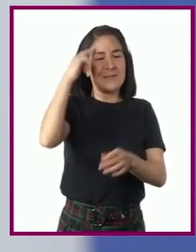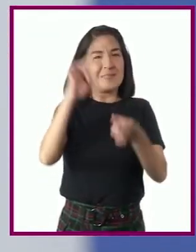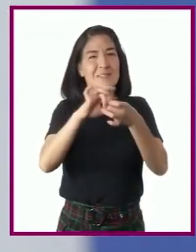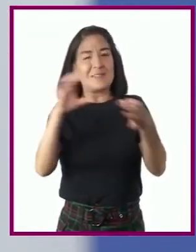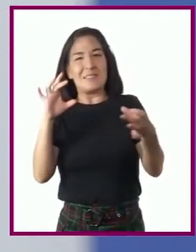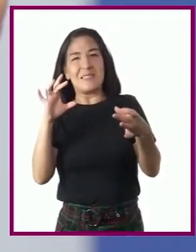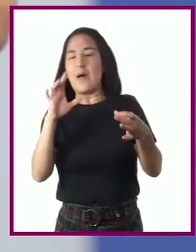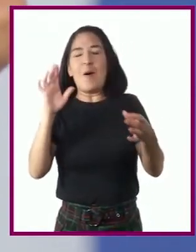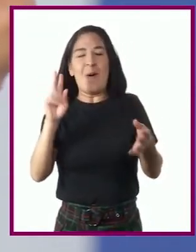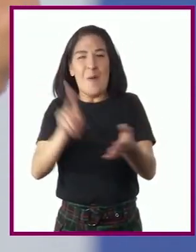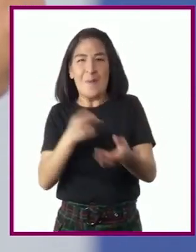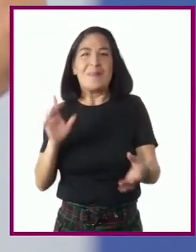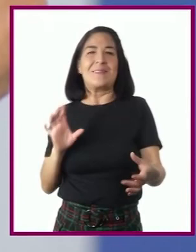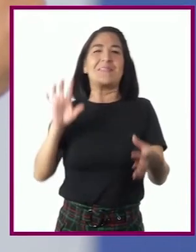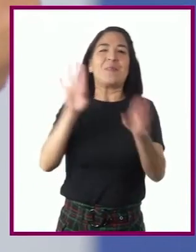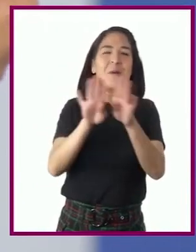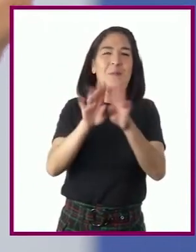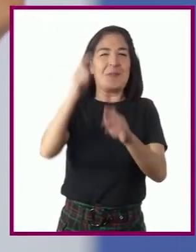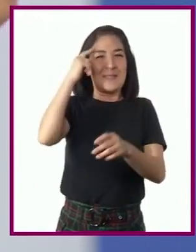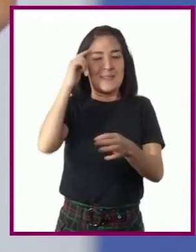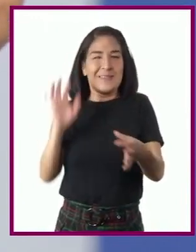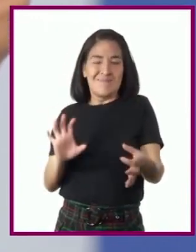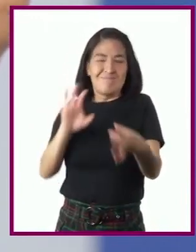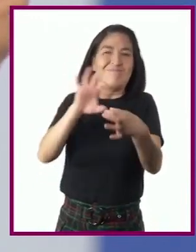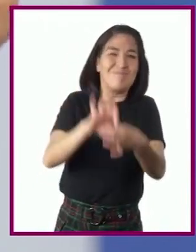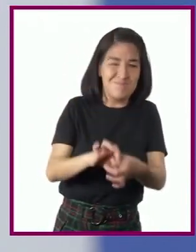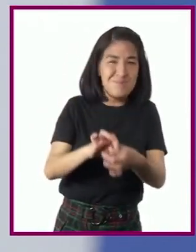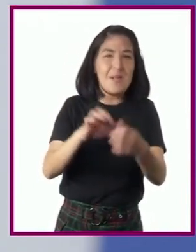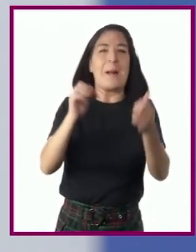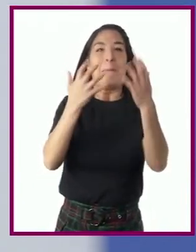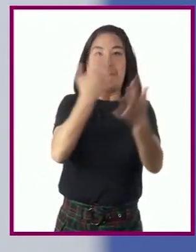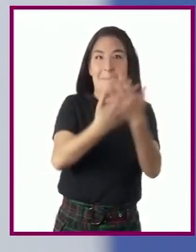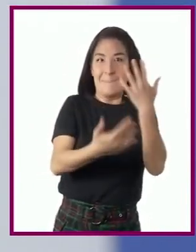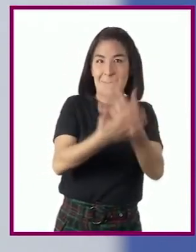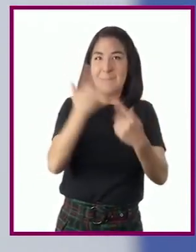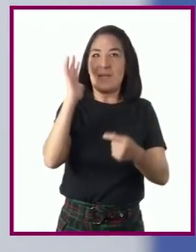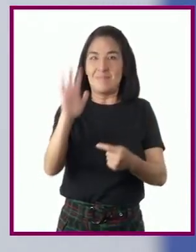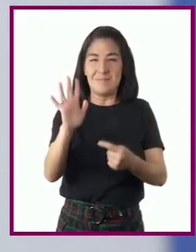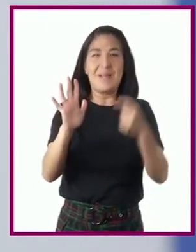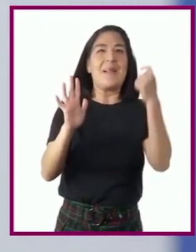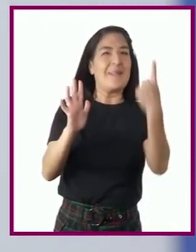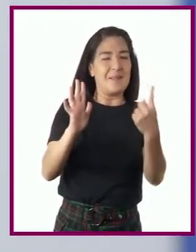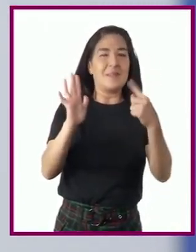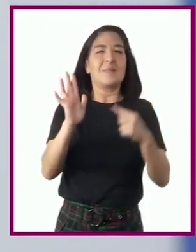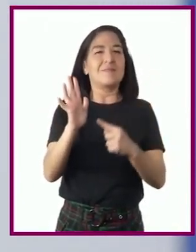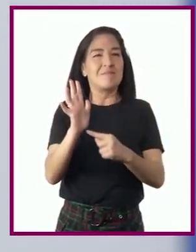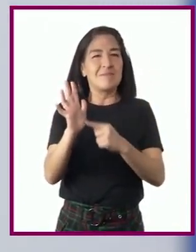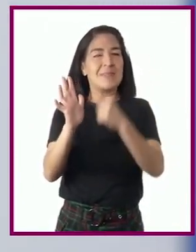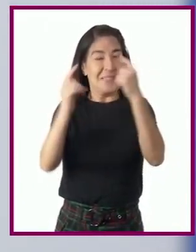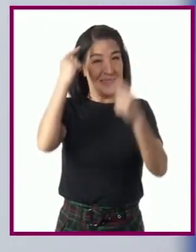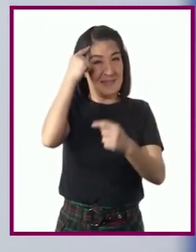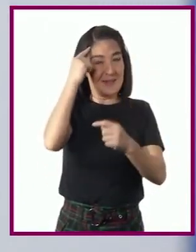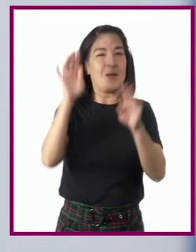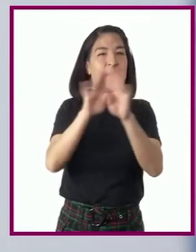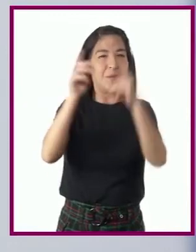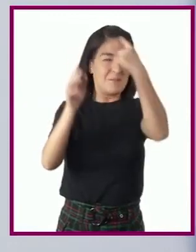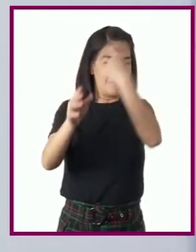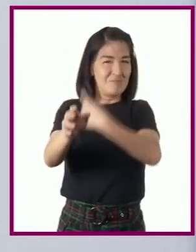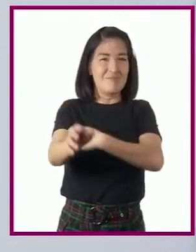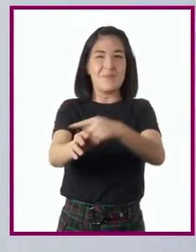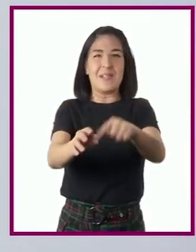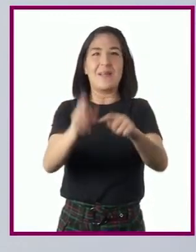simplemente regresa tu atención a tu mano y a tu dedo. Vamos de regreso hasta completar este